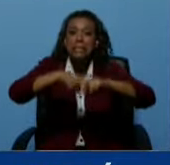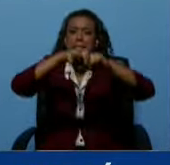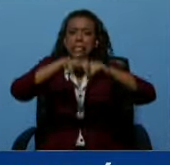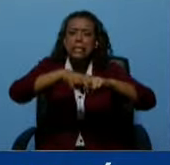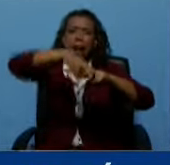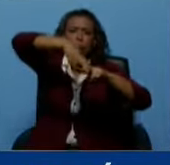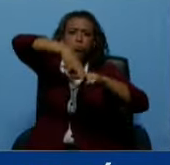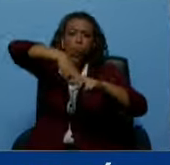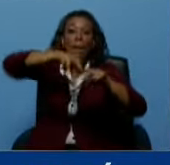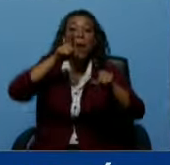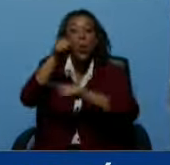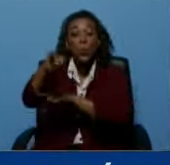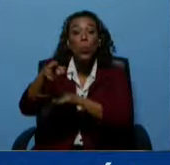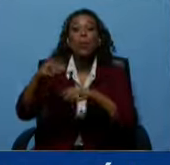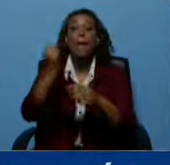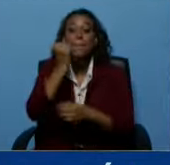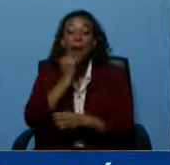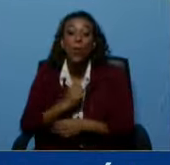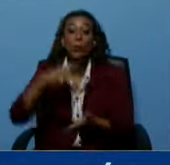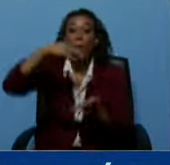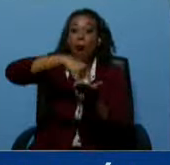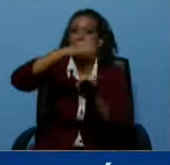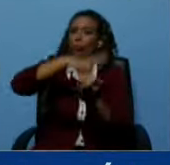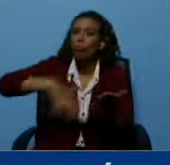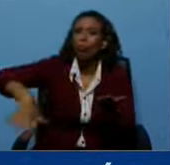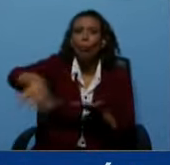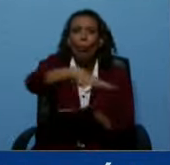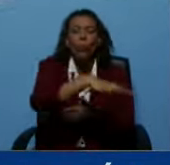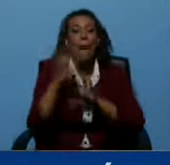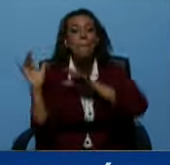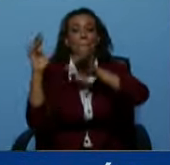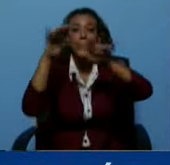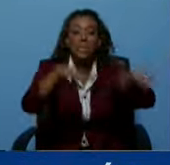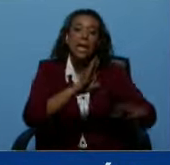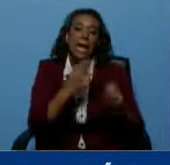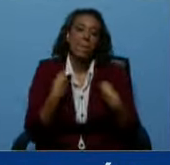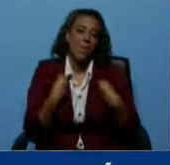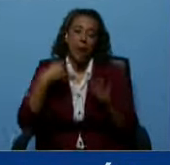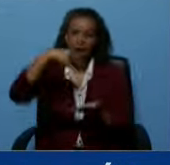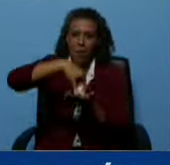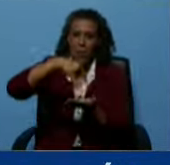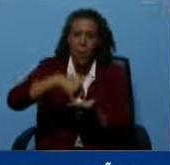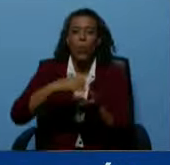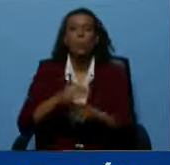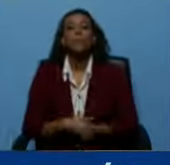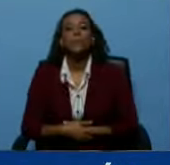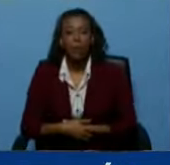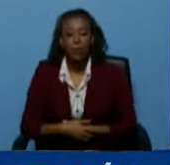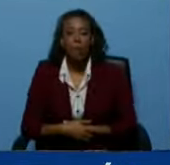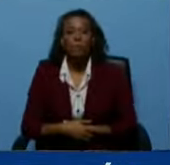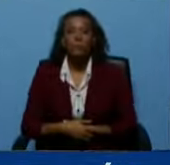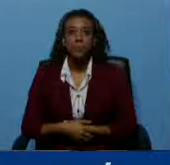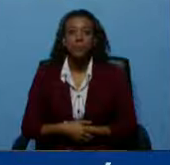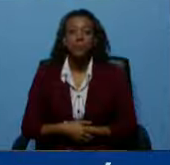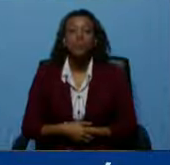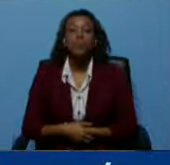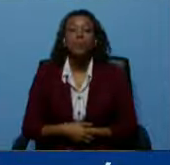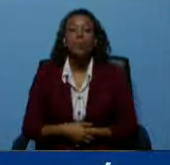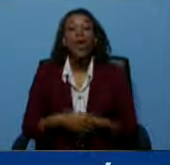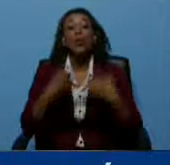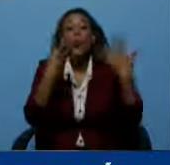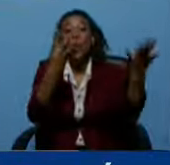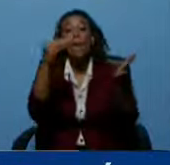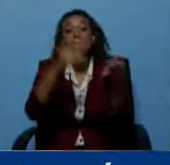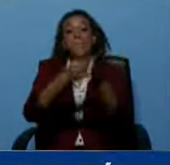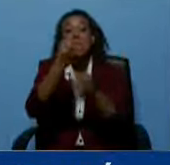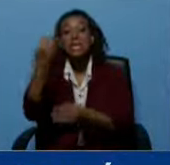el sur de Valencia, Carabobo. Para toda la población carabobeña. Bueno, te felicito. Más de 9.500 sigan adelante. Serán atendidos. Les